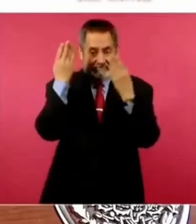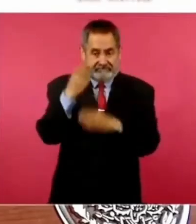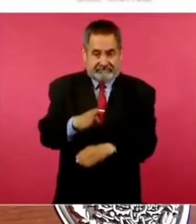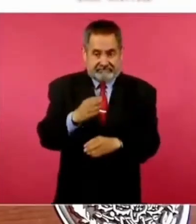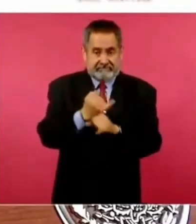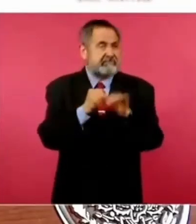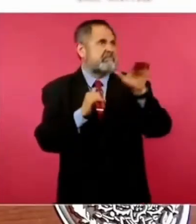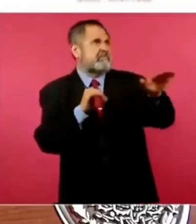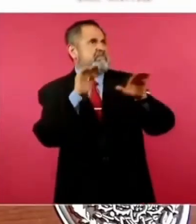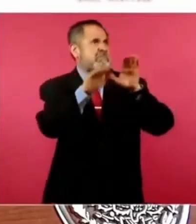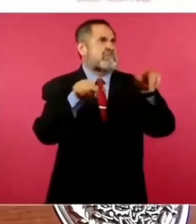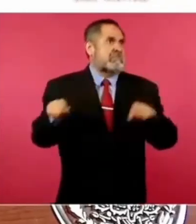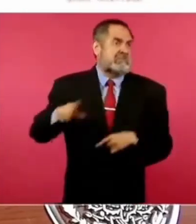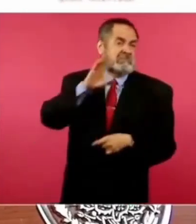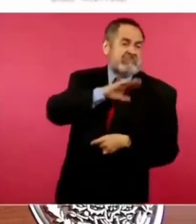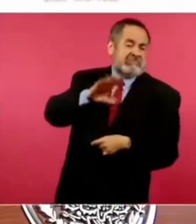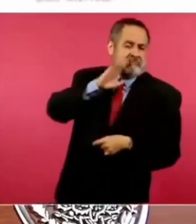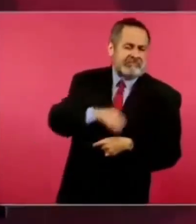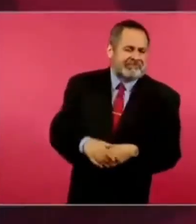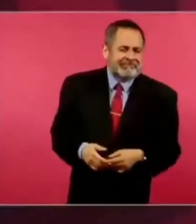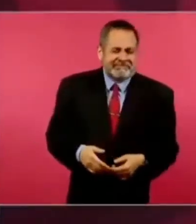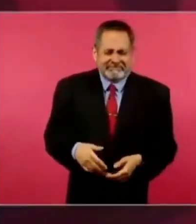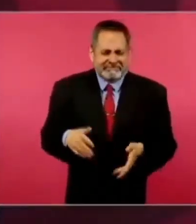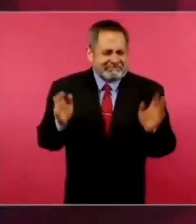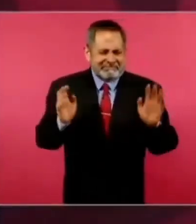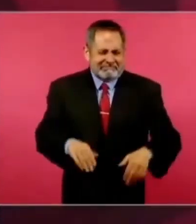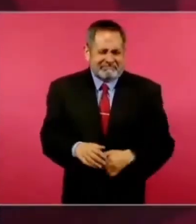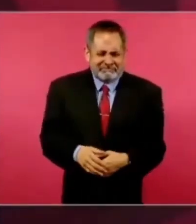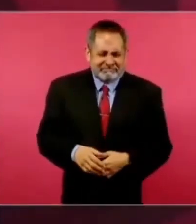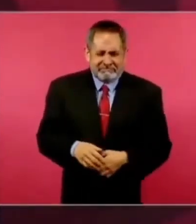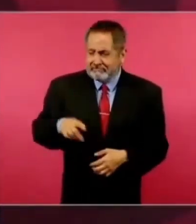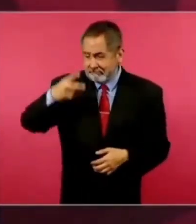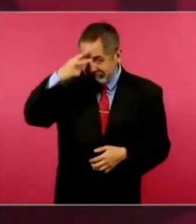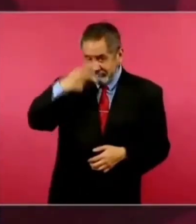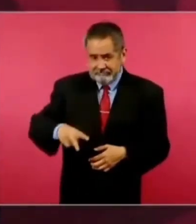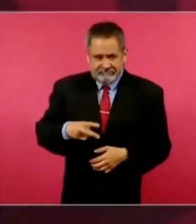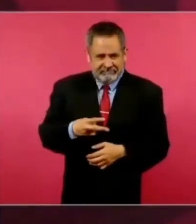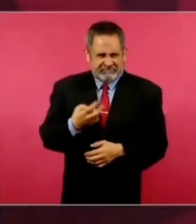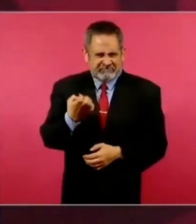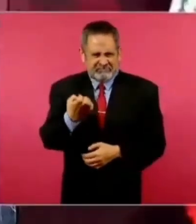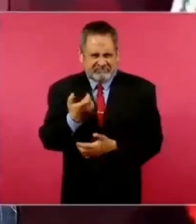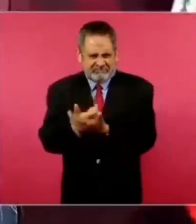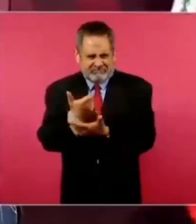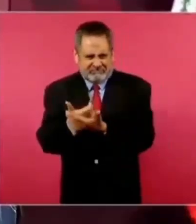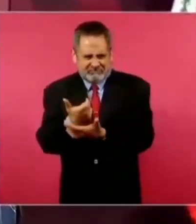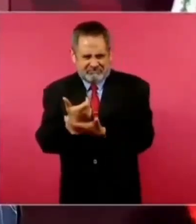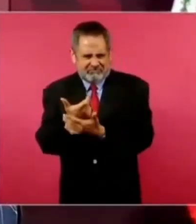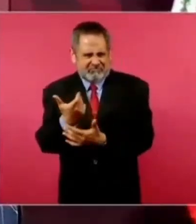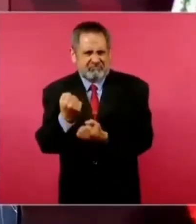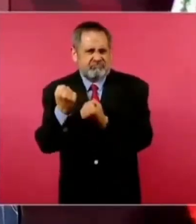mercados nuestra economía está muy fuerte